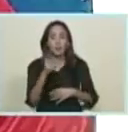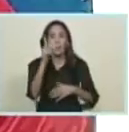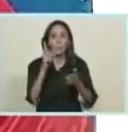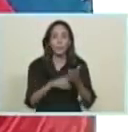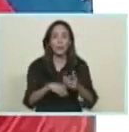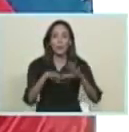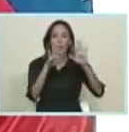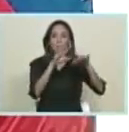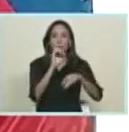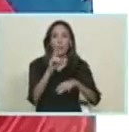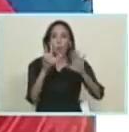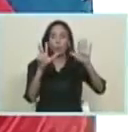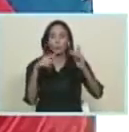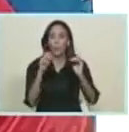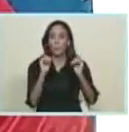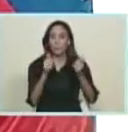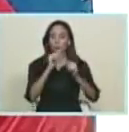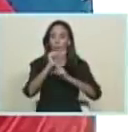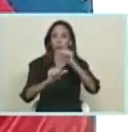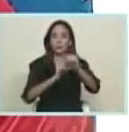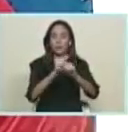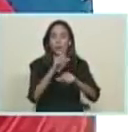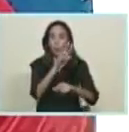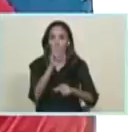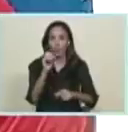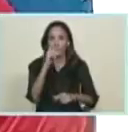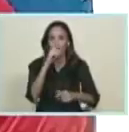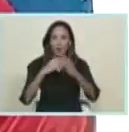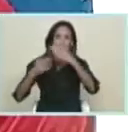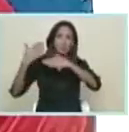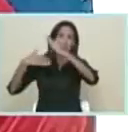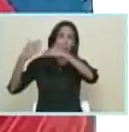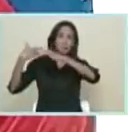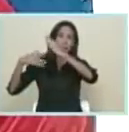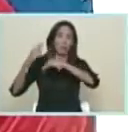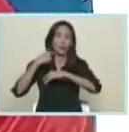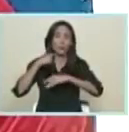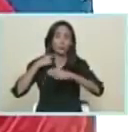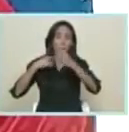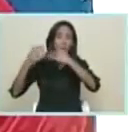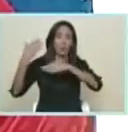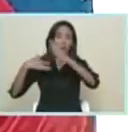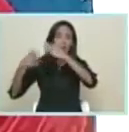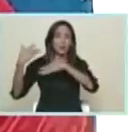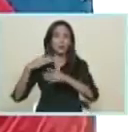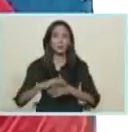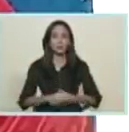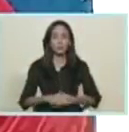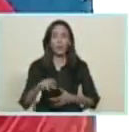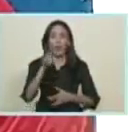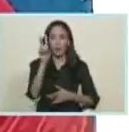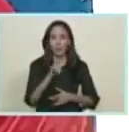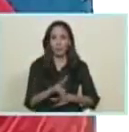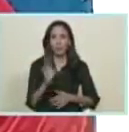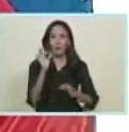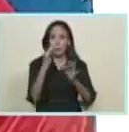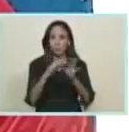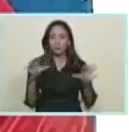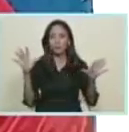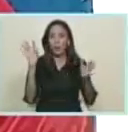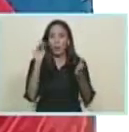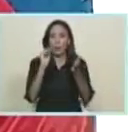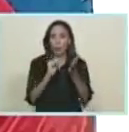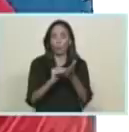empezando el siglo XX, cuando Venezuela parecía que podía